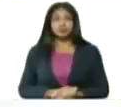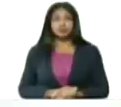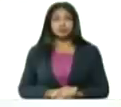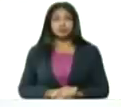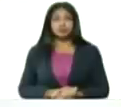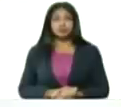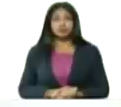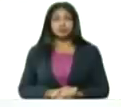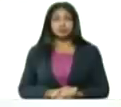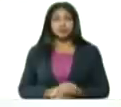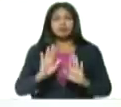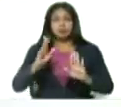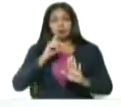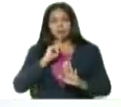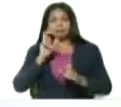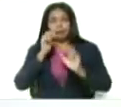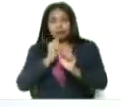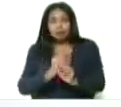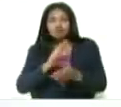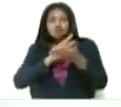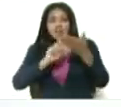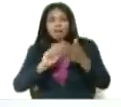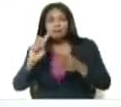Déjeme leerla porque